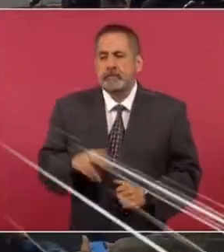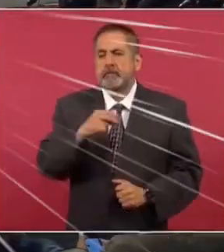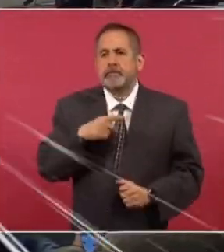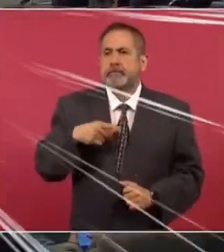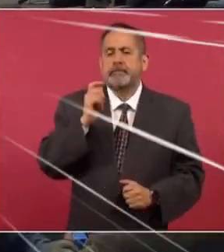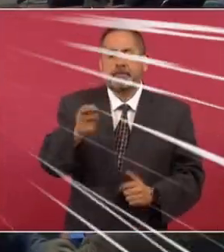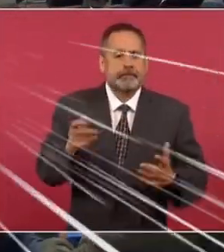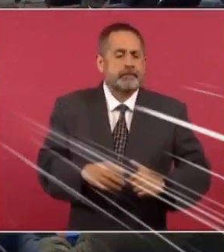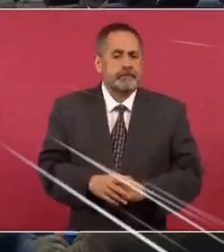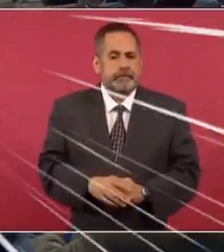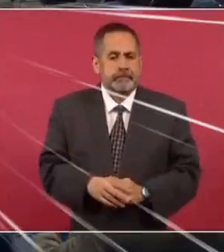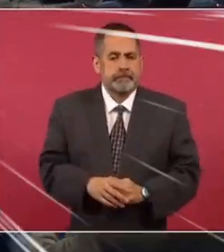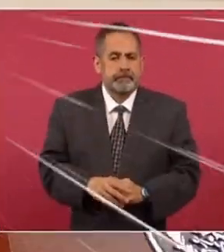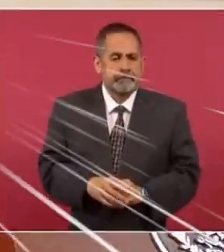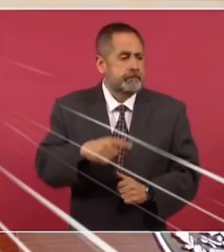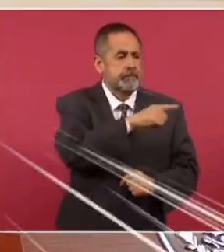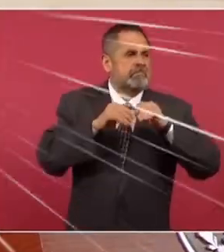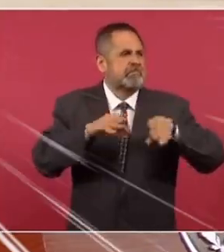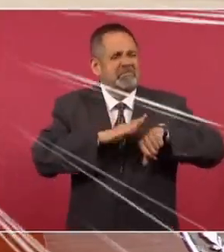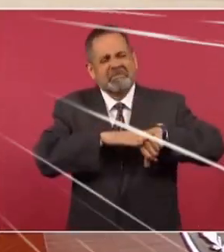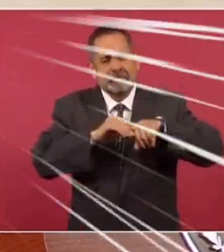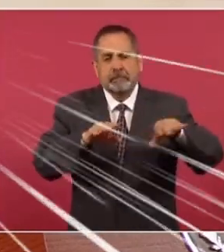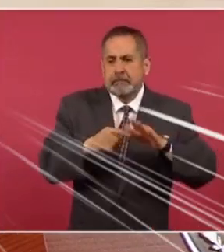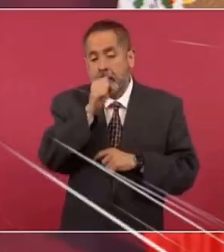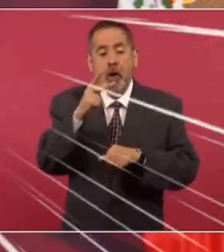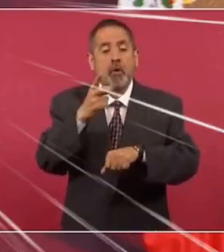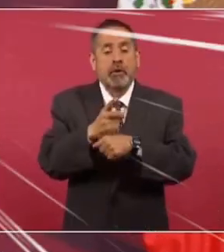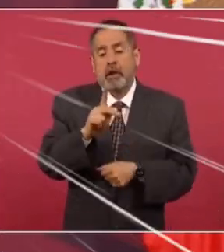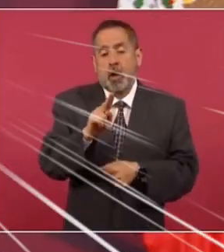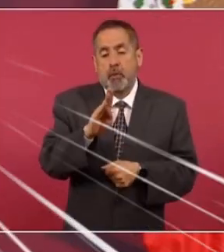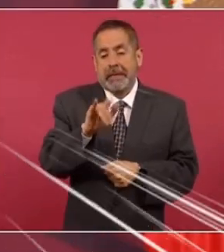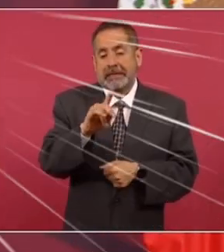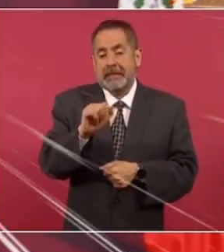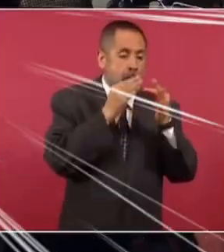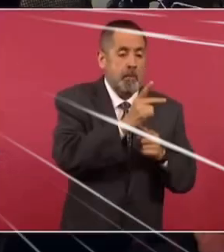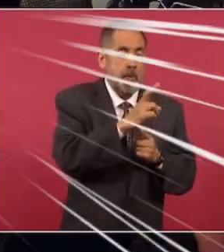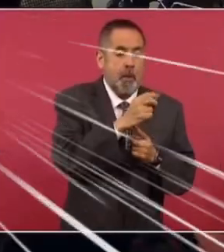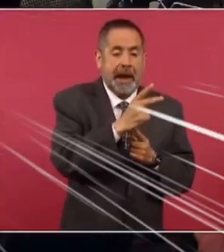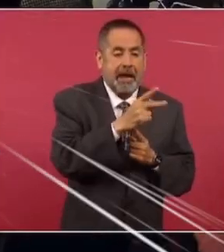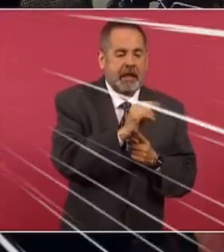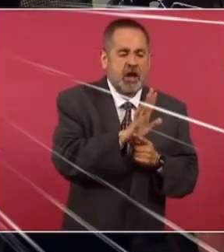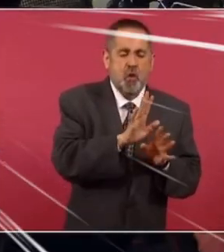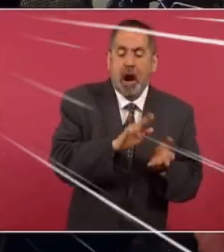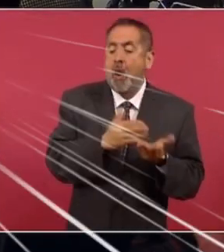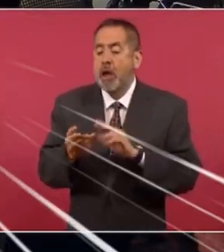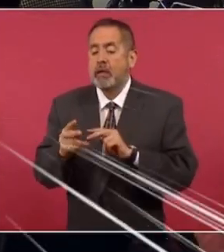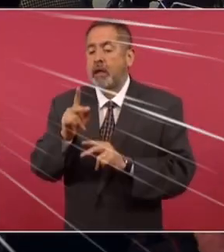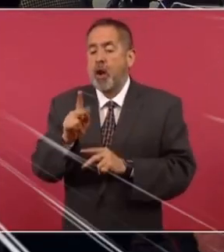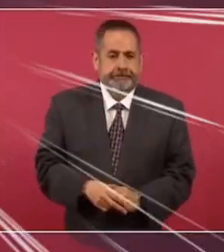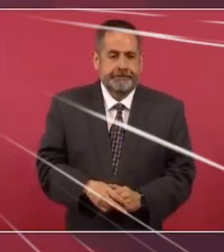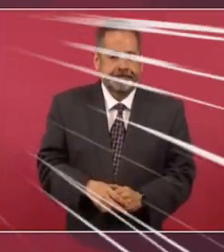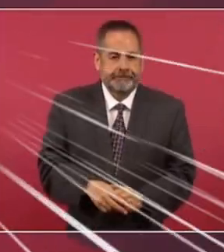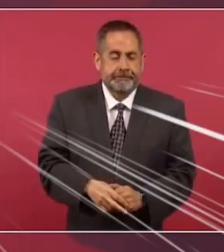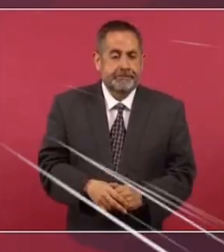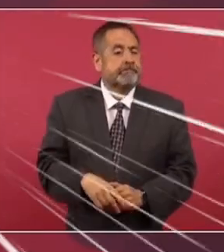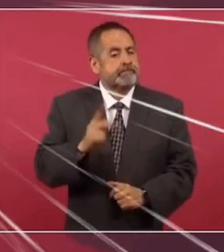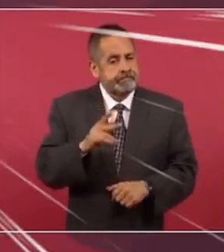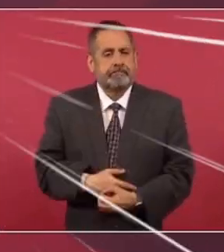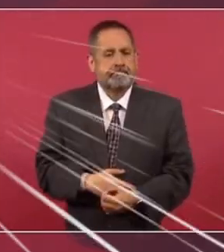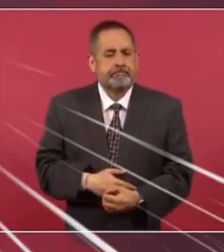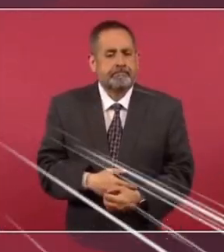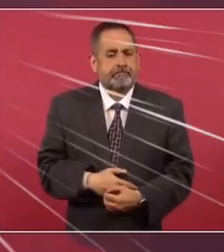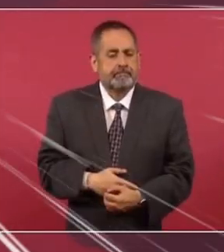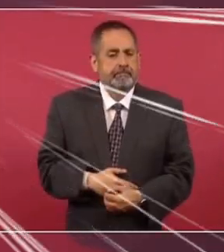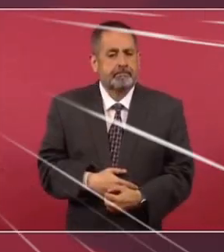bombardeen con publicidad a los ciudadanos. Ya ni siquiera el término propaganda, porque ya era vender productos. Entonces, cuidar todo